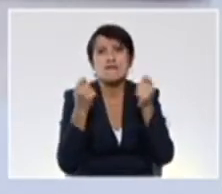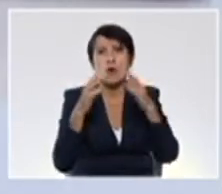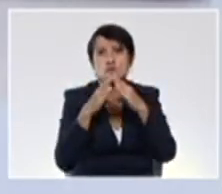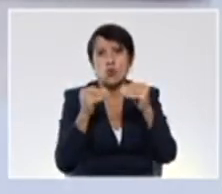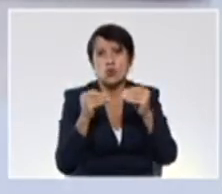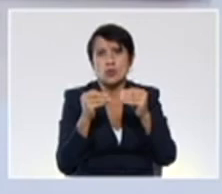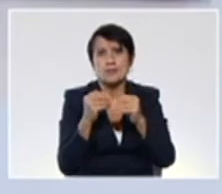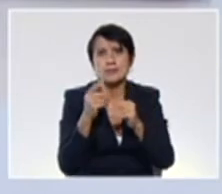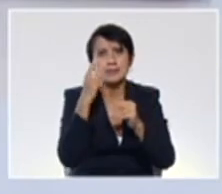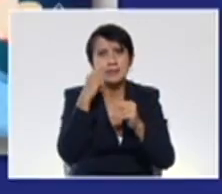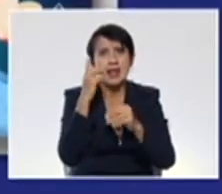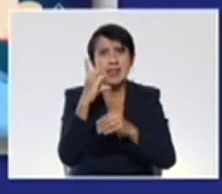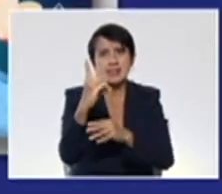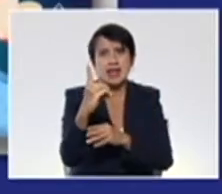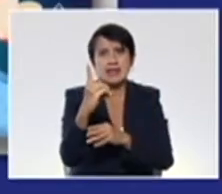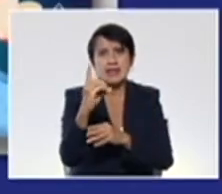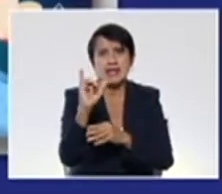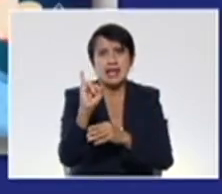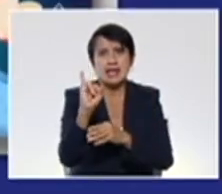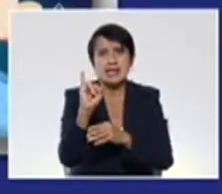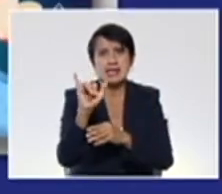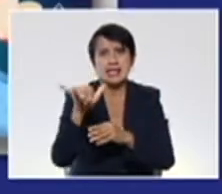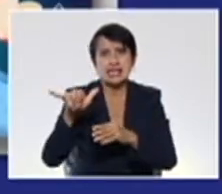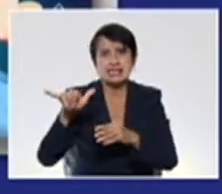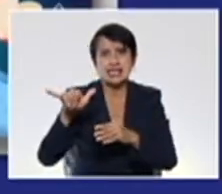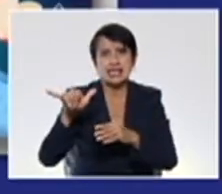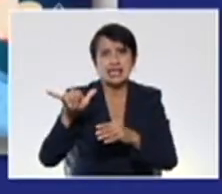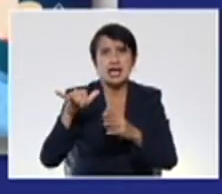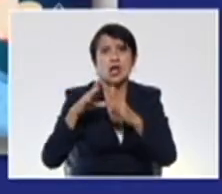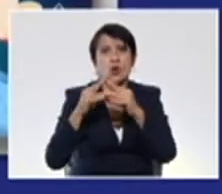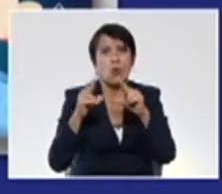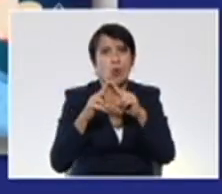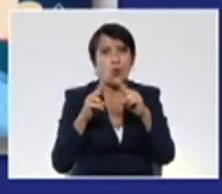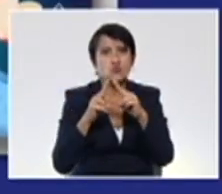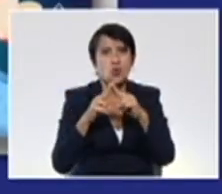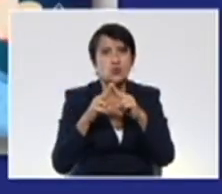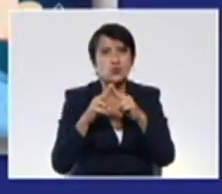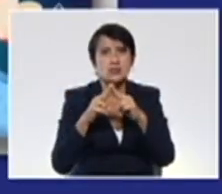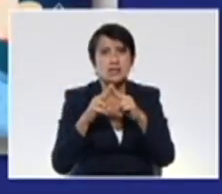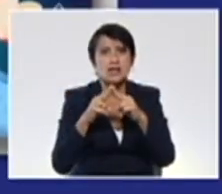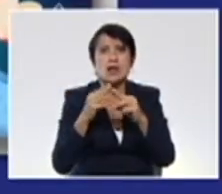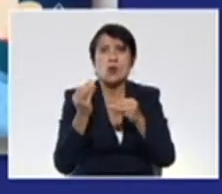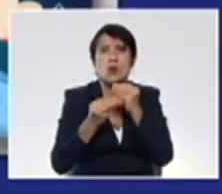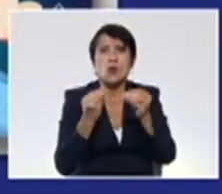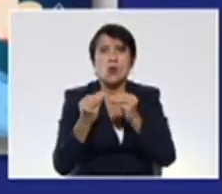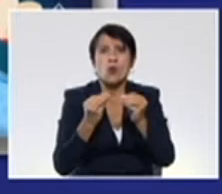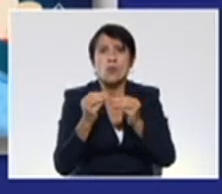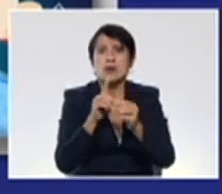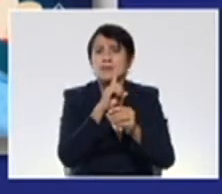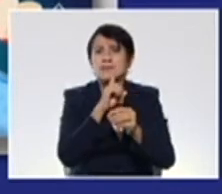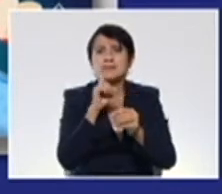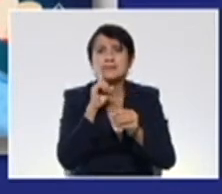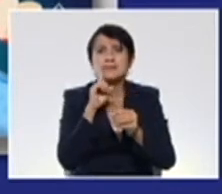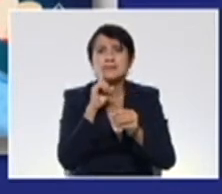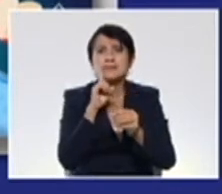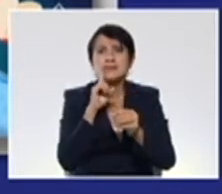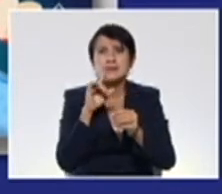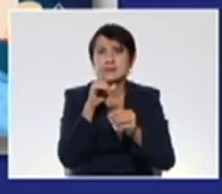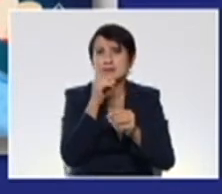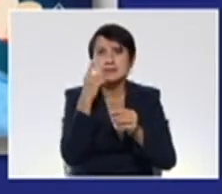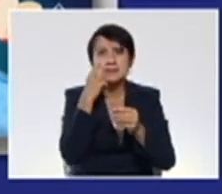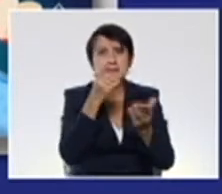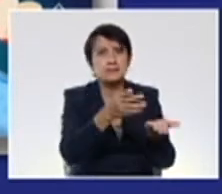caso, la D, la I y la Y es lo que se conoce en internet ahorita como una tendencia que significa, si lo